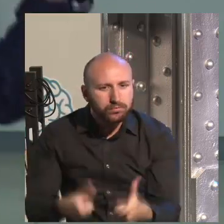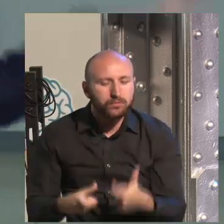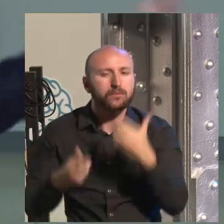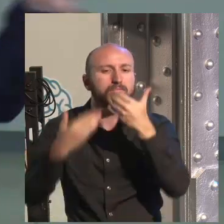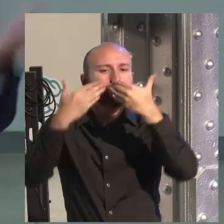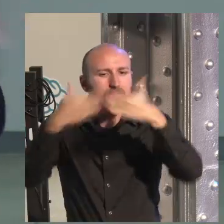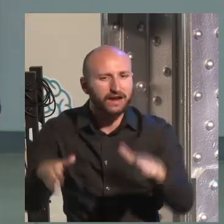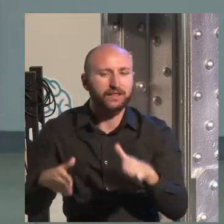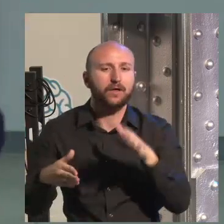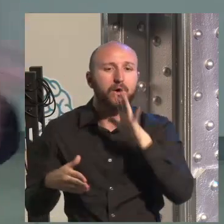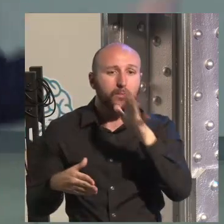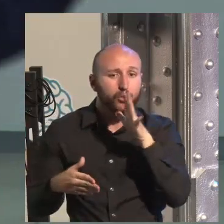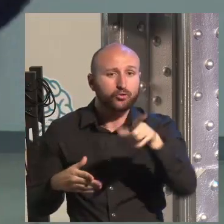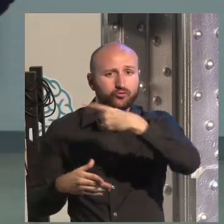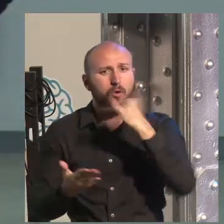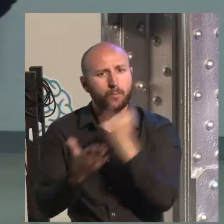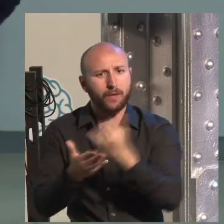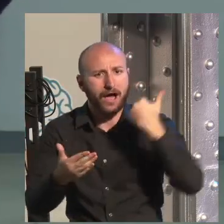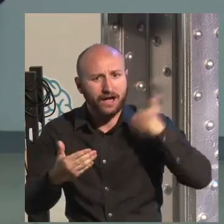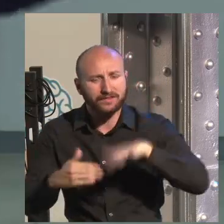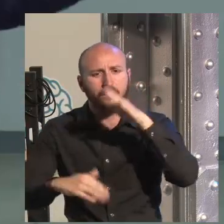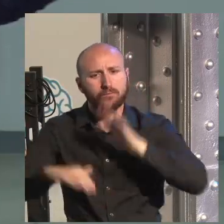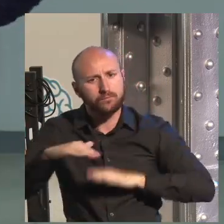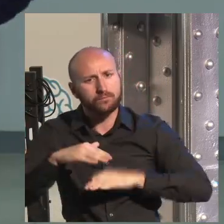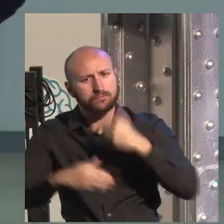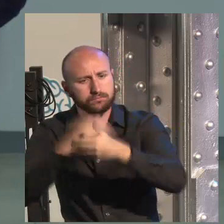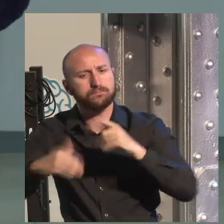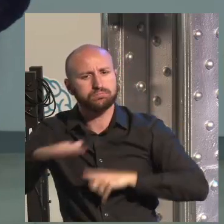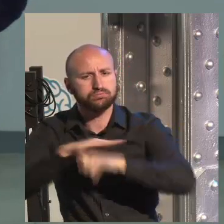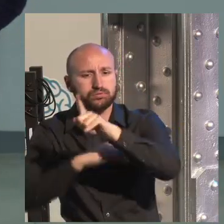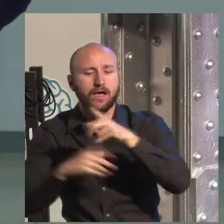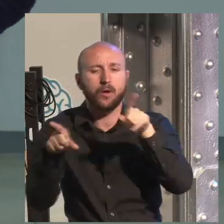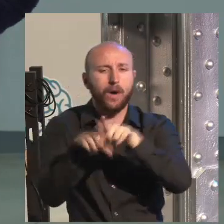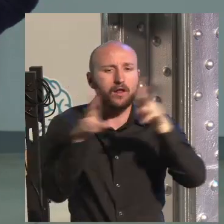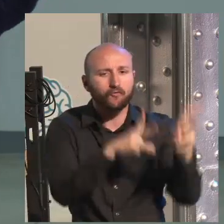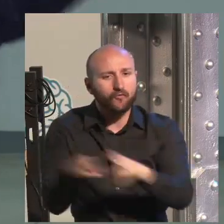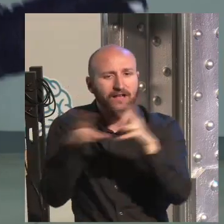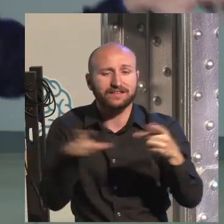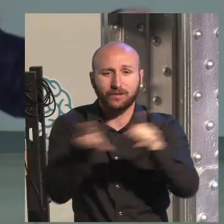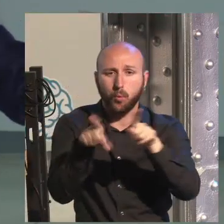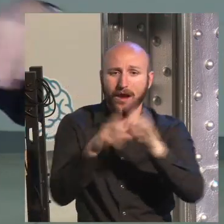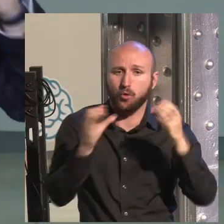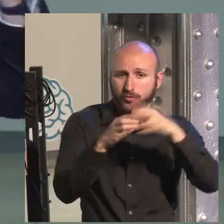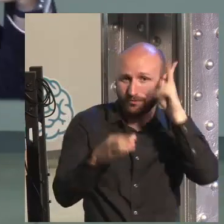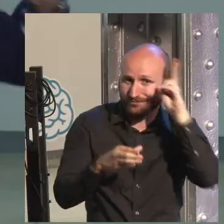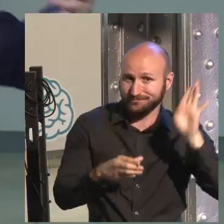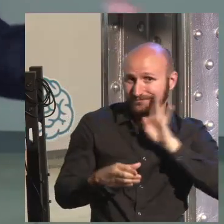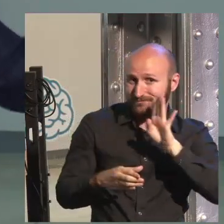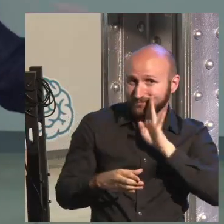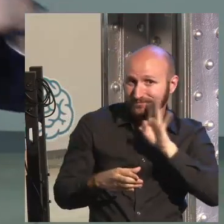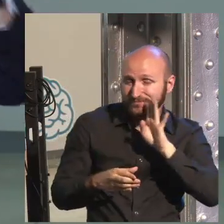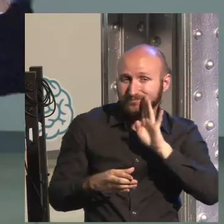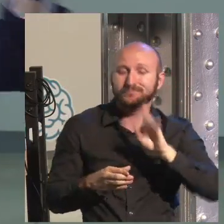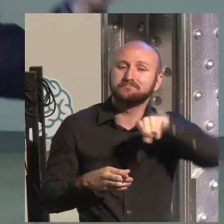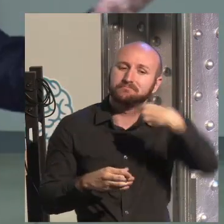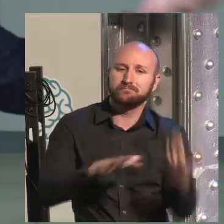humana, sería la prueba de que hemos evolucionado hemos tenido fases como las de los indios Yamana, que finalmente ha terminado